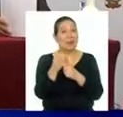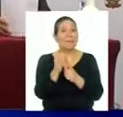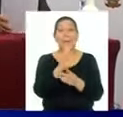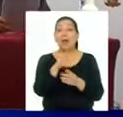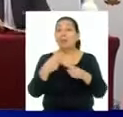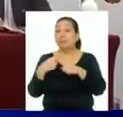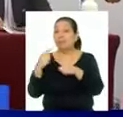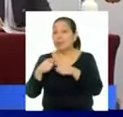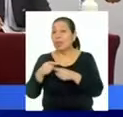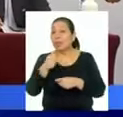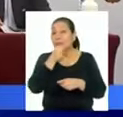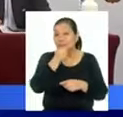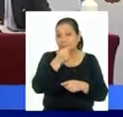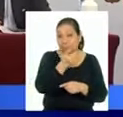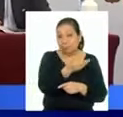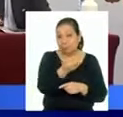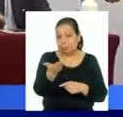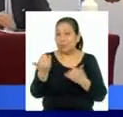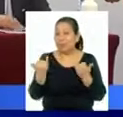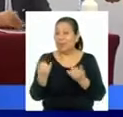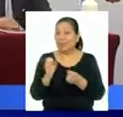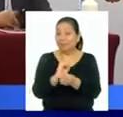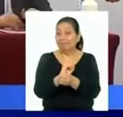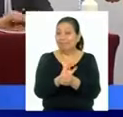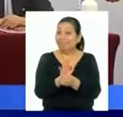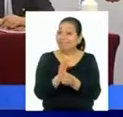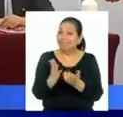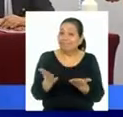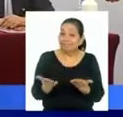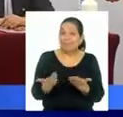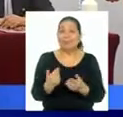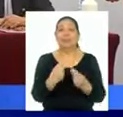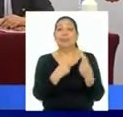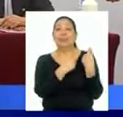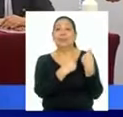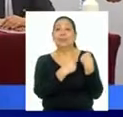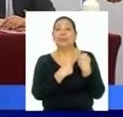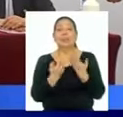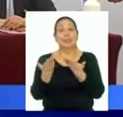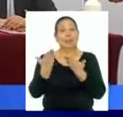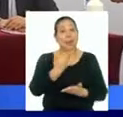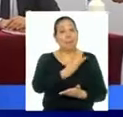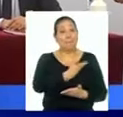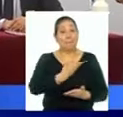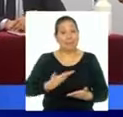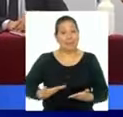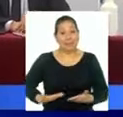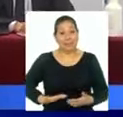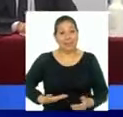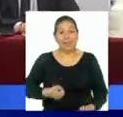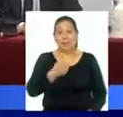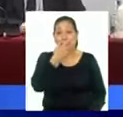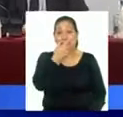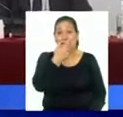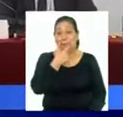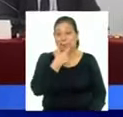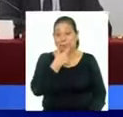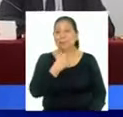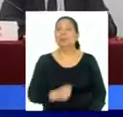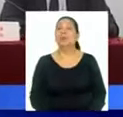los medios de prensa. En medio de la pandemia, el encargo que nos dio el presidente de la República, Francisco